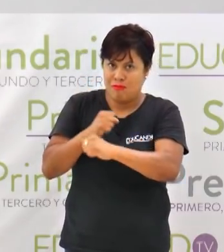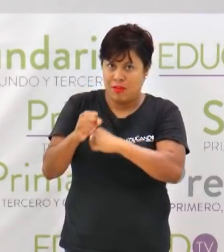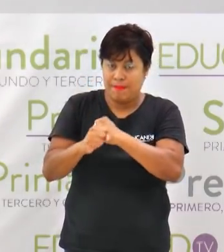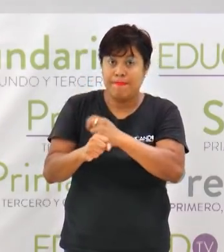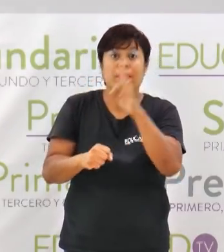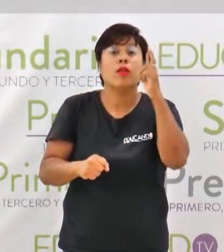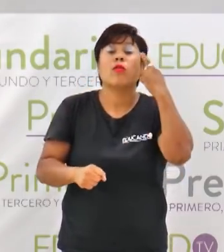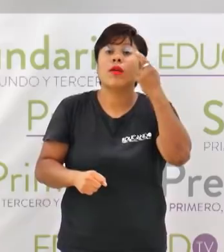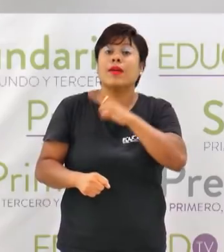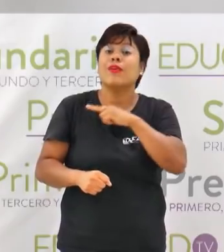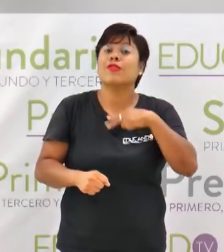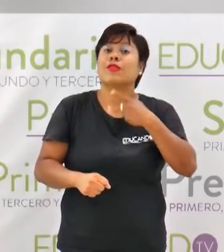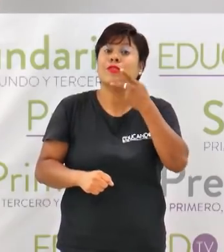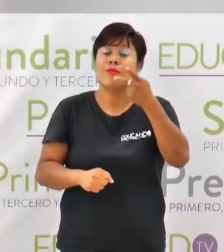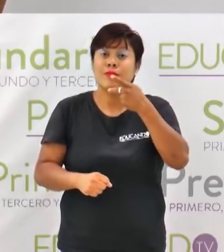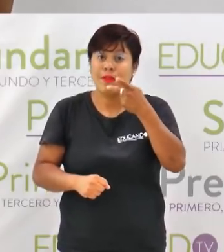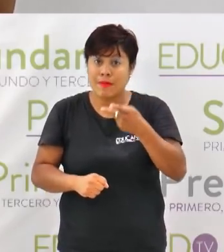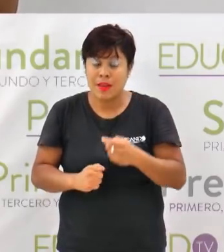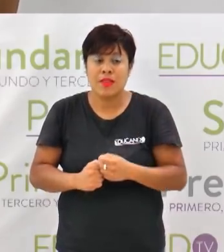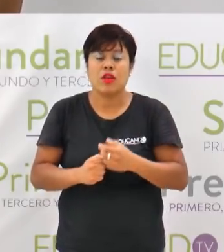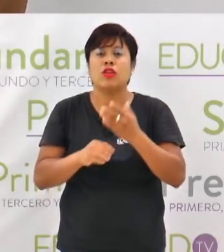estamos hablando sobre